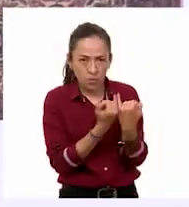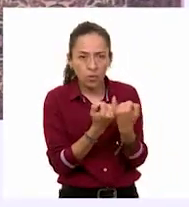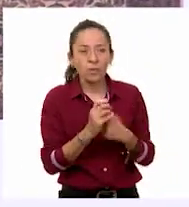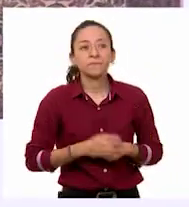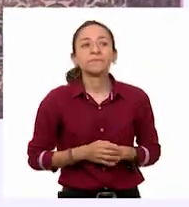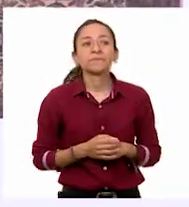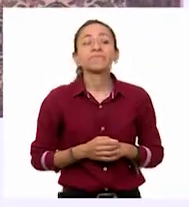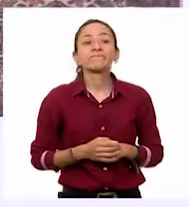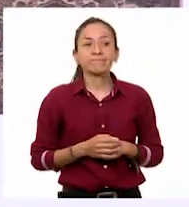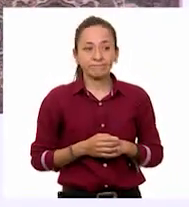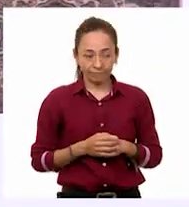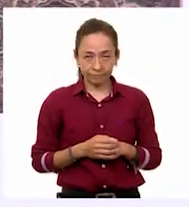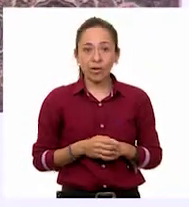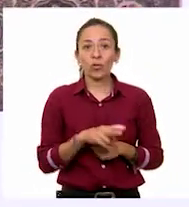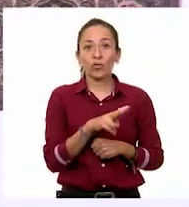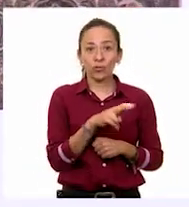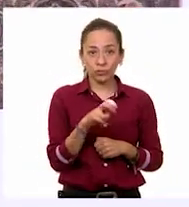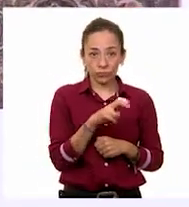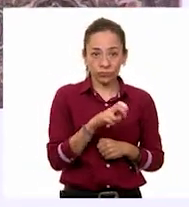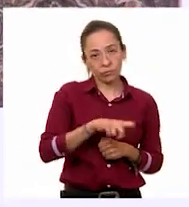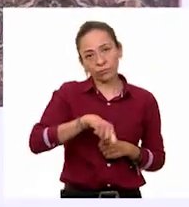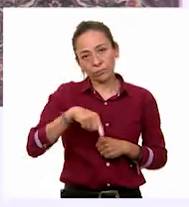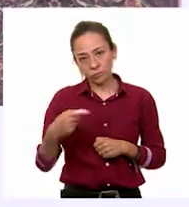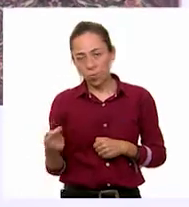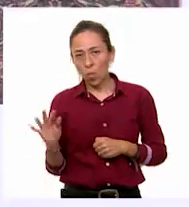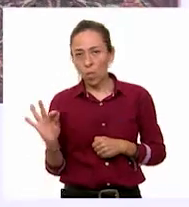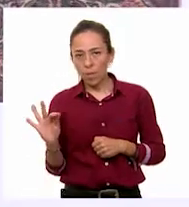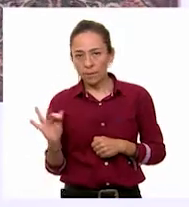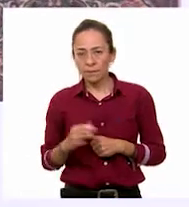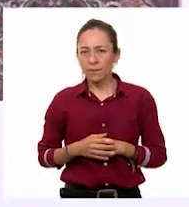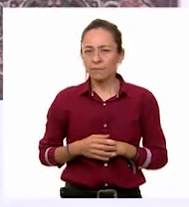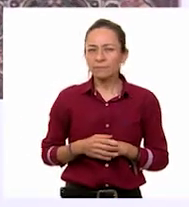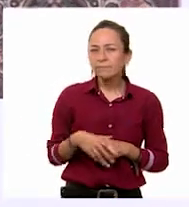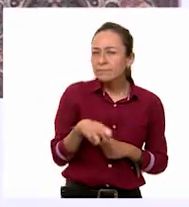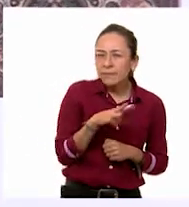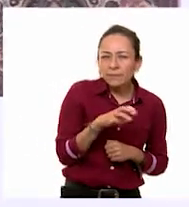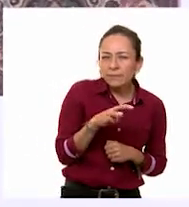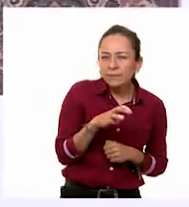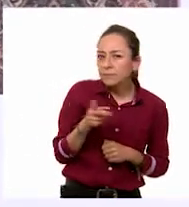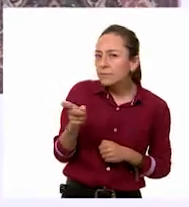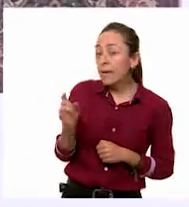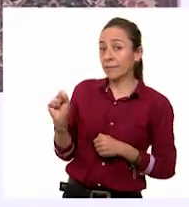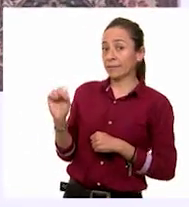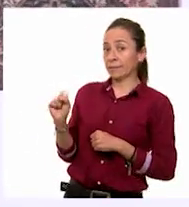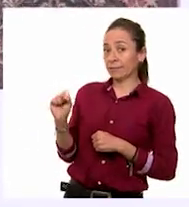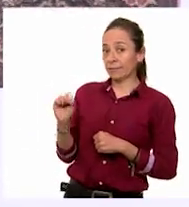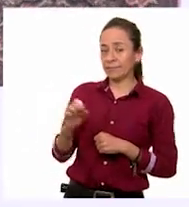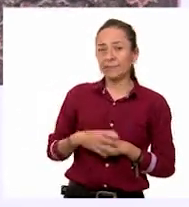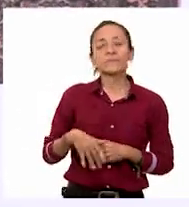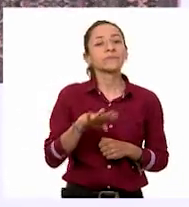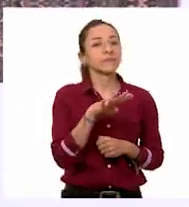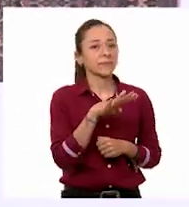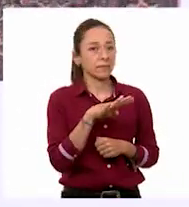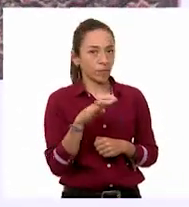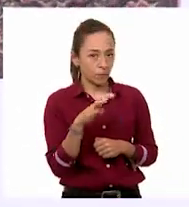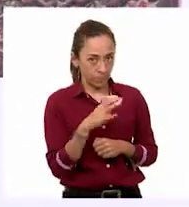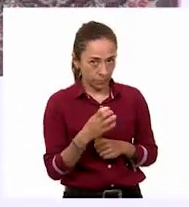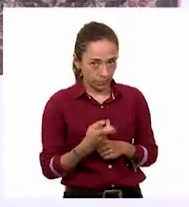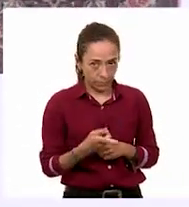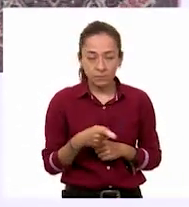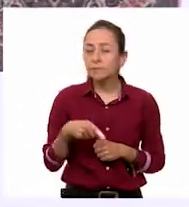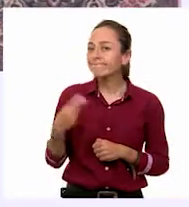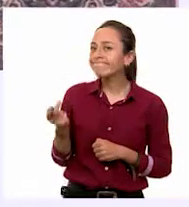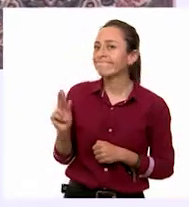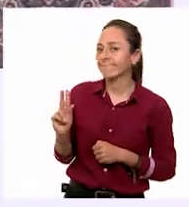40. De 300... 60. 60. De 400... 80.